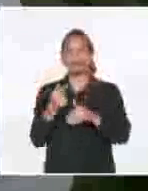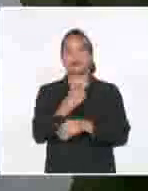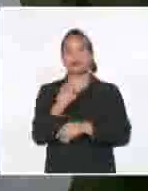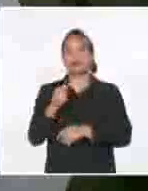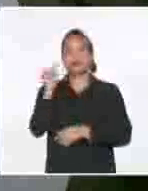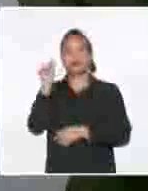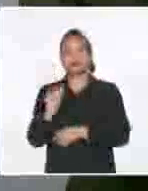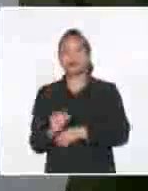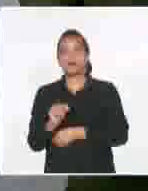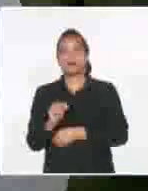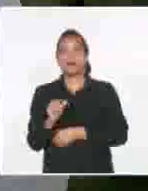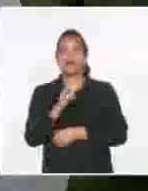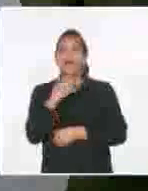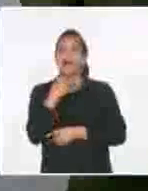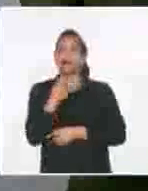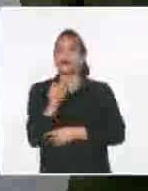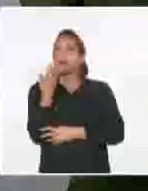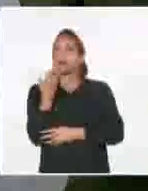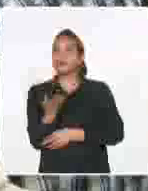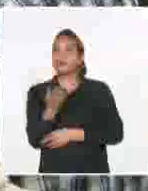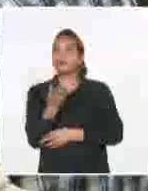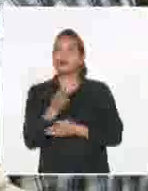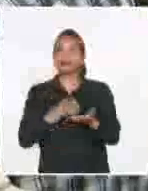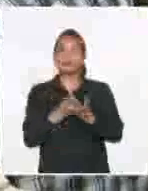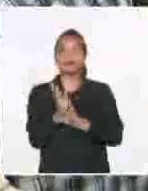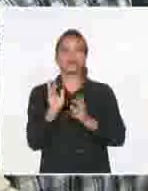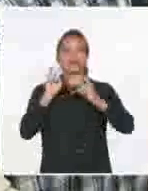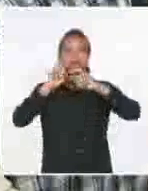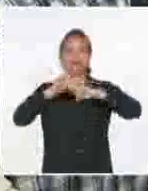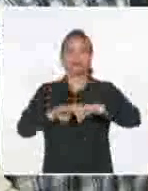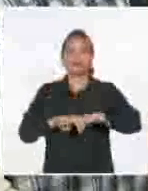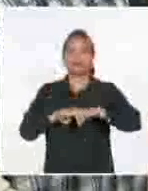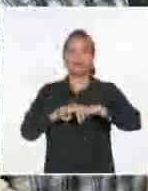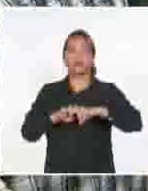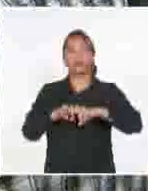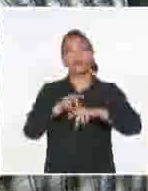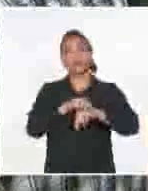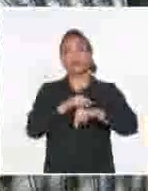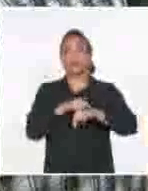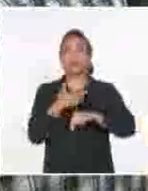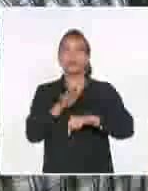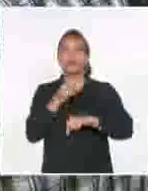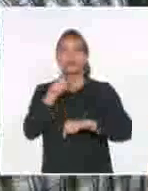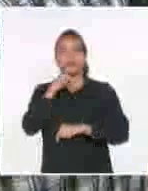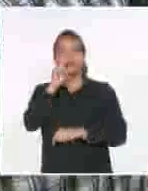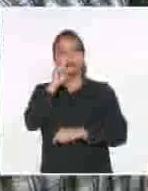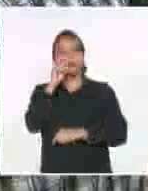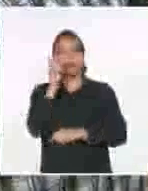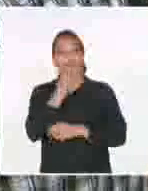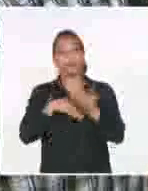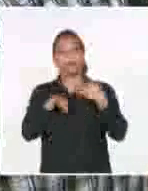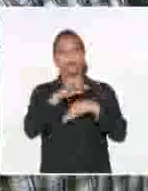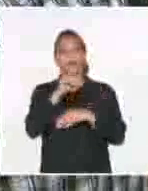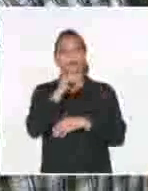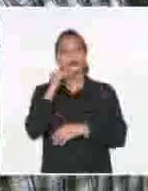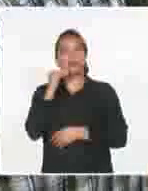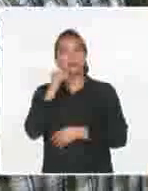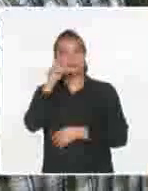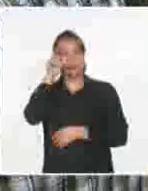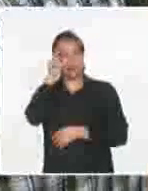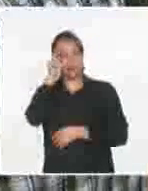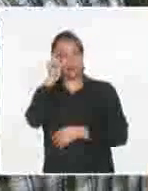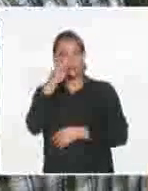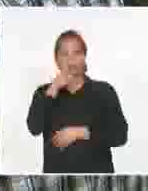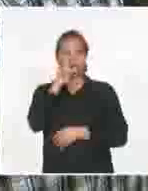nosotros. Pido, por favor, que permanezcan sentados unos breves minutos para despedir al ministro y ya damos por concluida